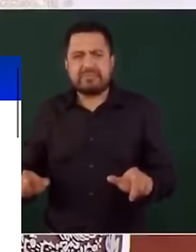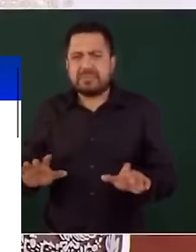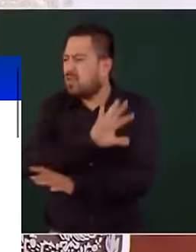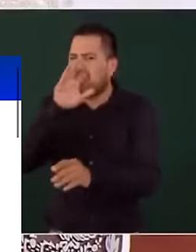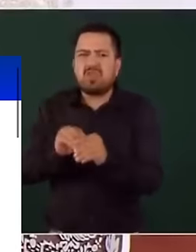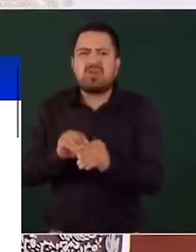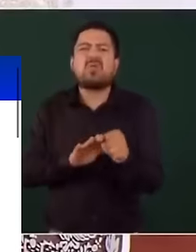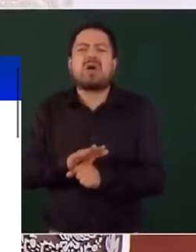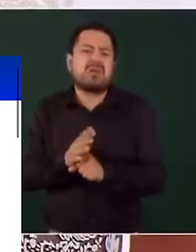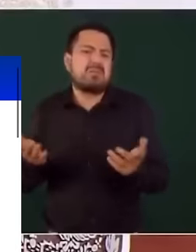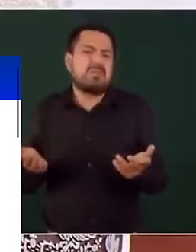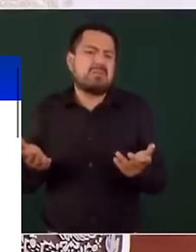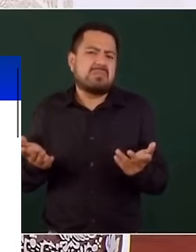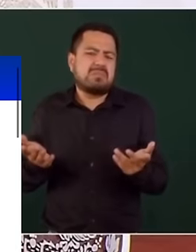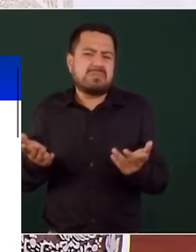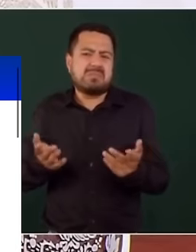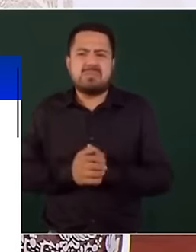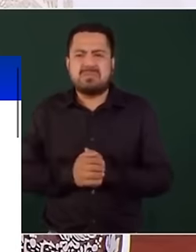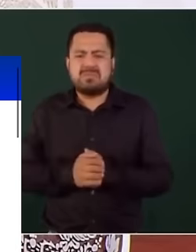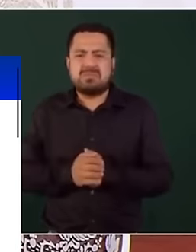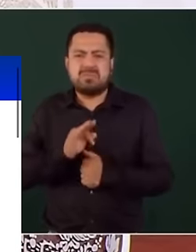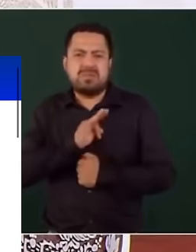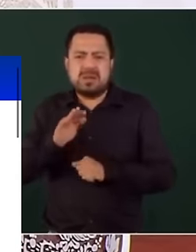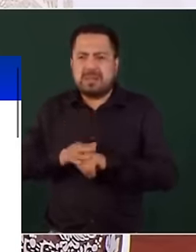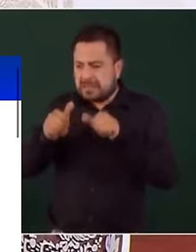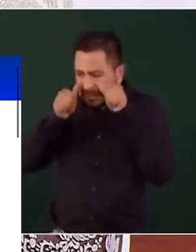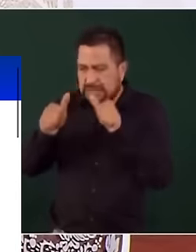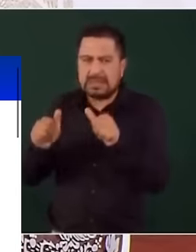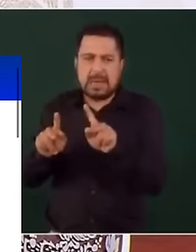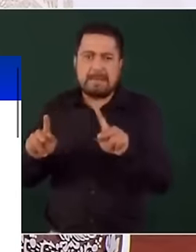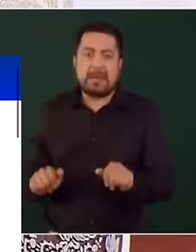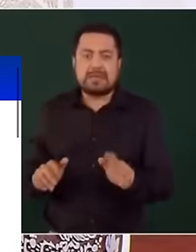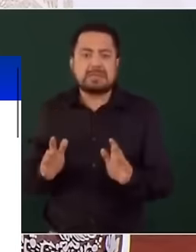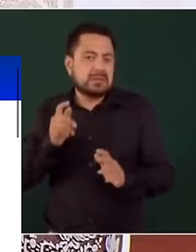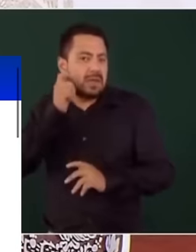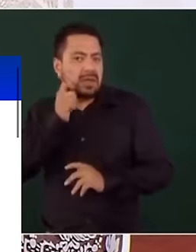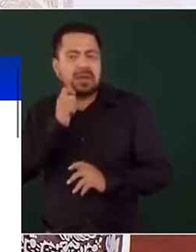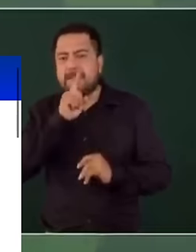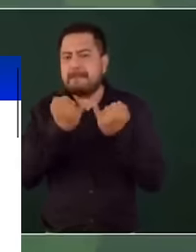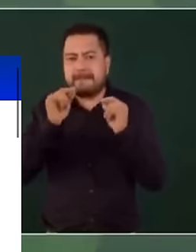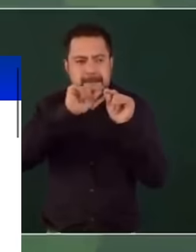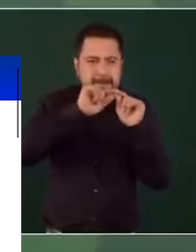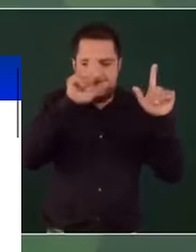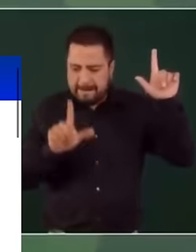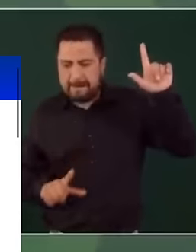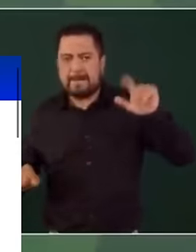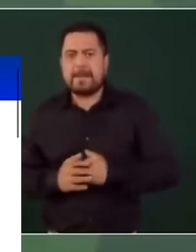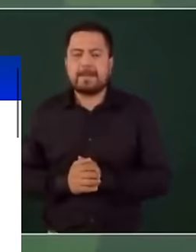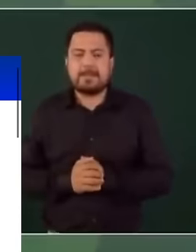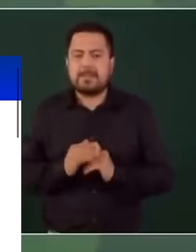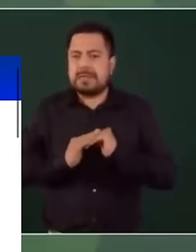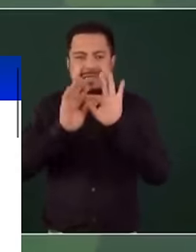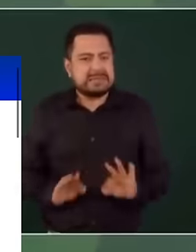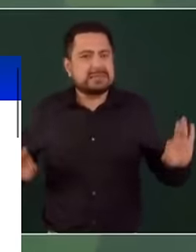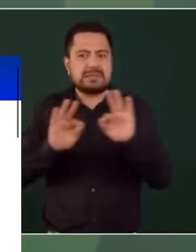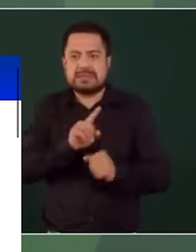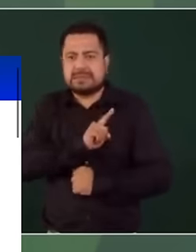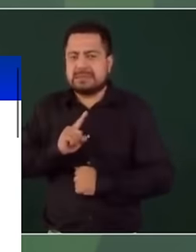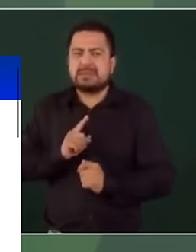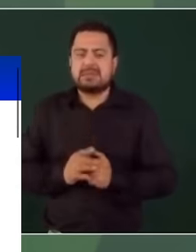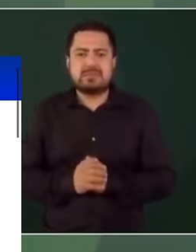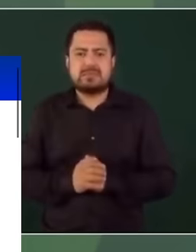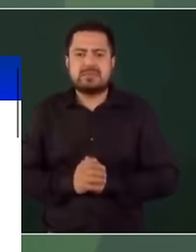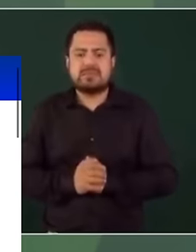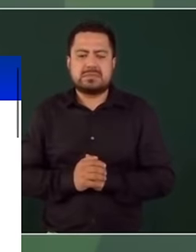la acción orientada a garantizar la paz en Guerrero y en todo el país. Es importante el